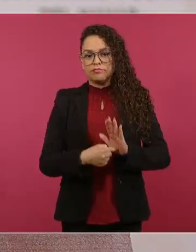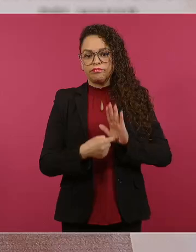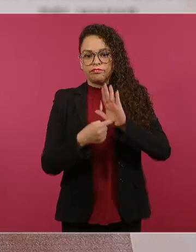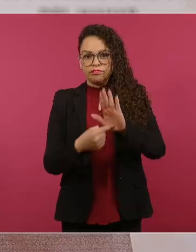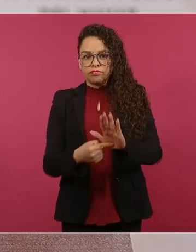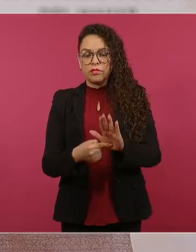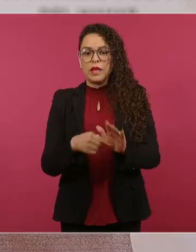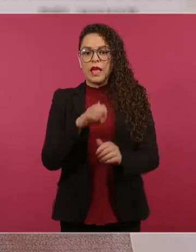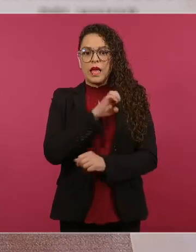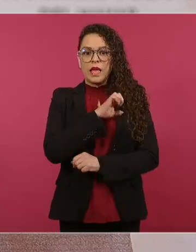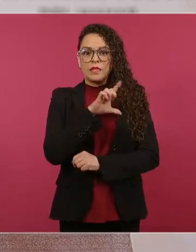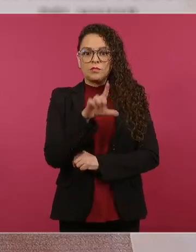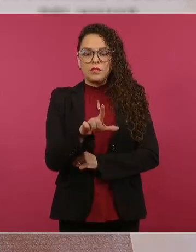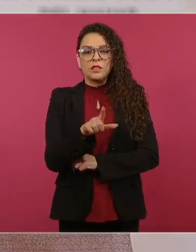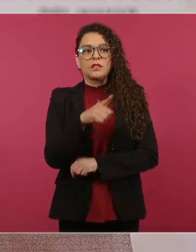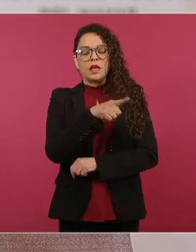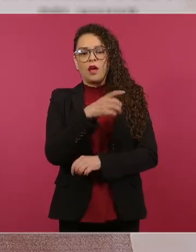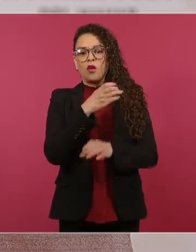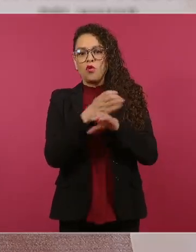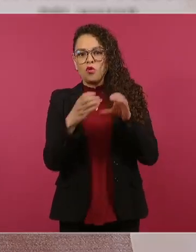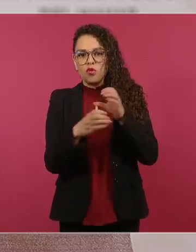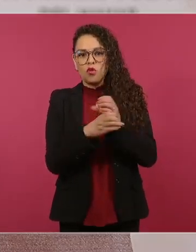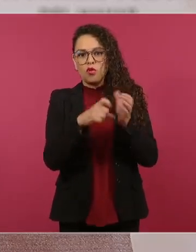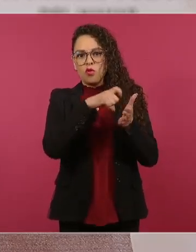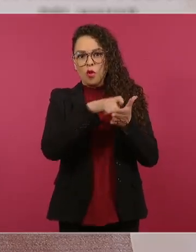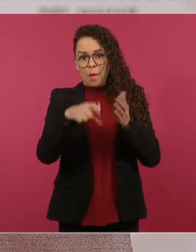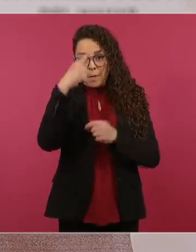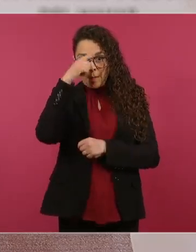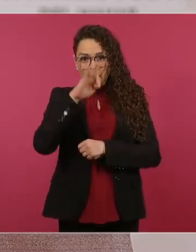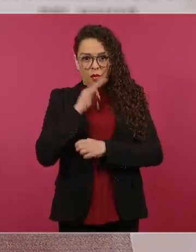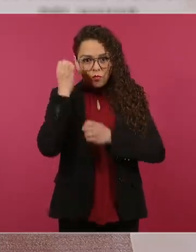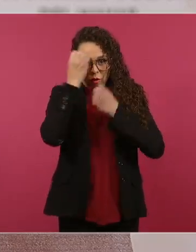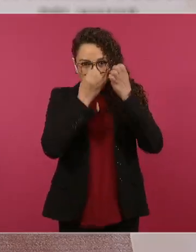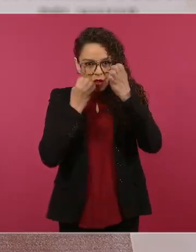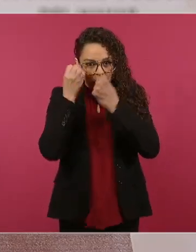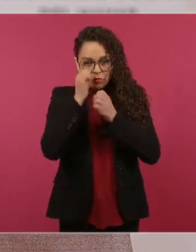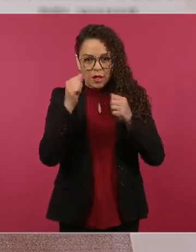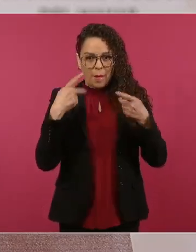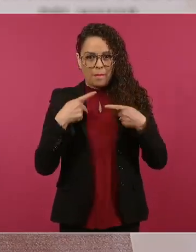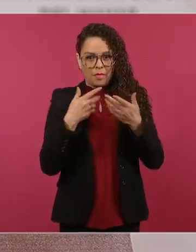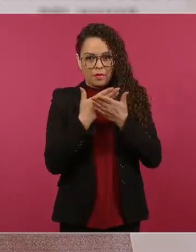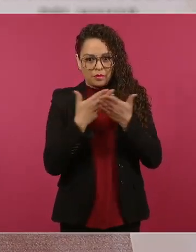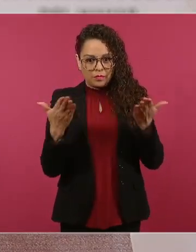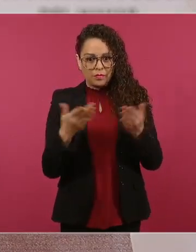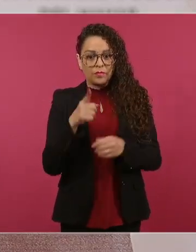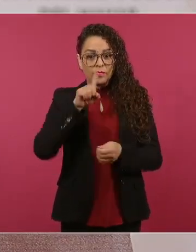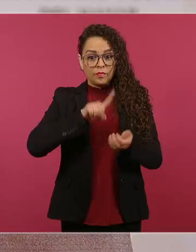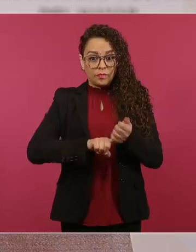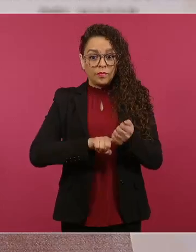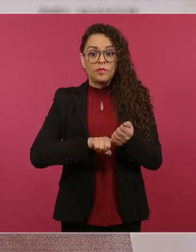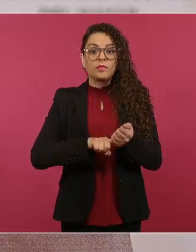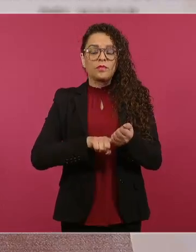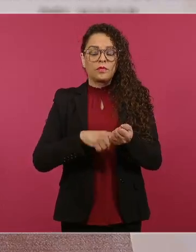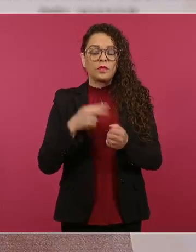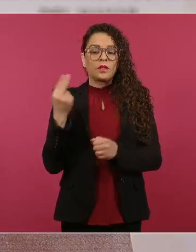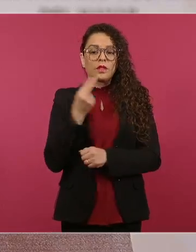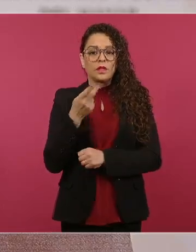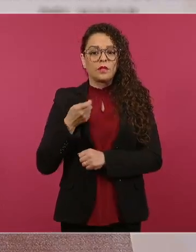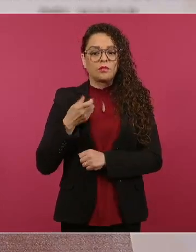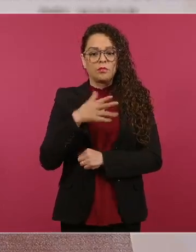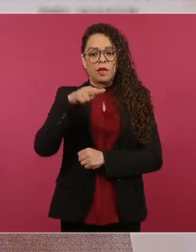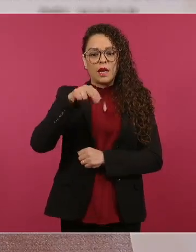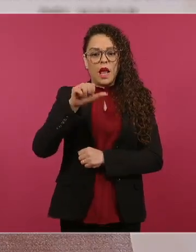que se ha comprado, lo cual es fundamental para otro de nuestros objetivos en torno a la nacionalización, que es la sustitución de